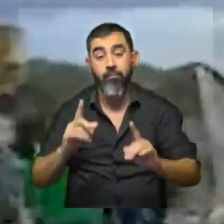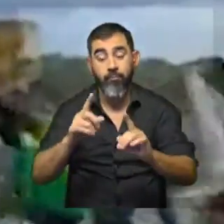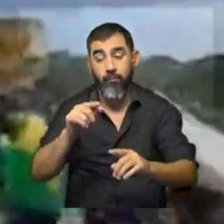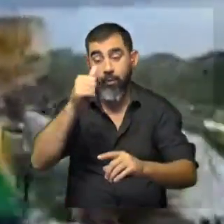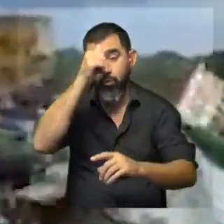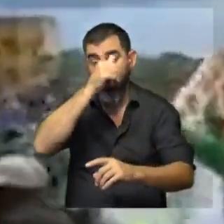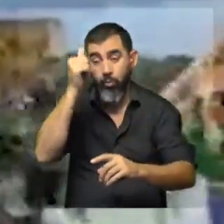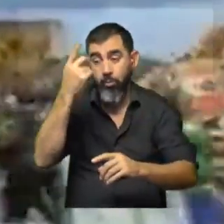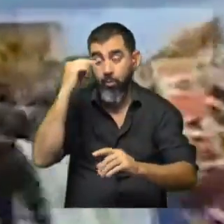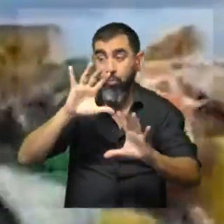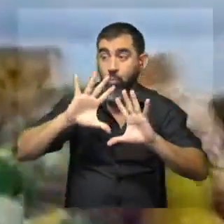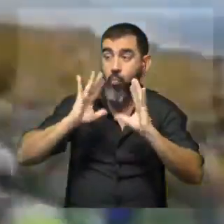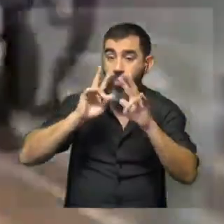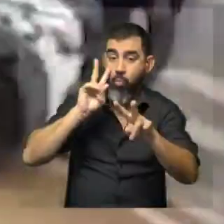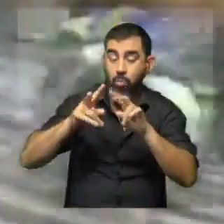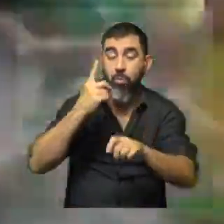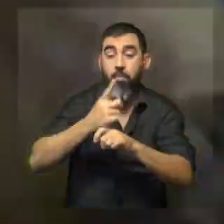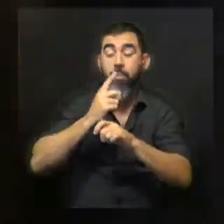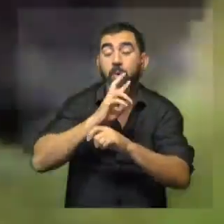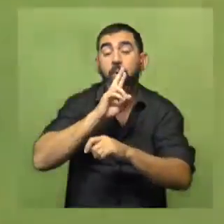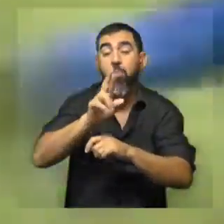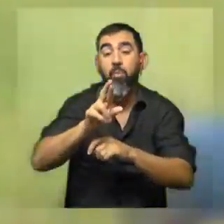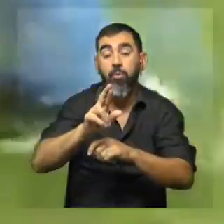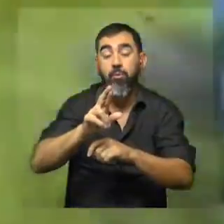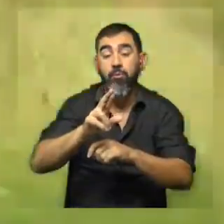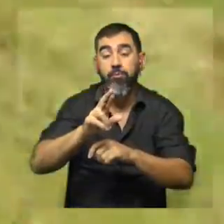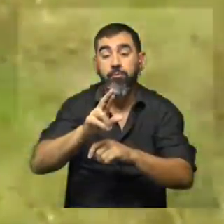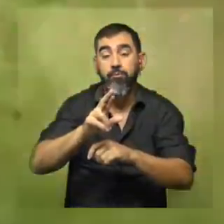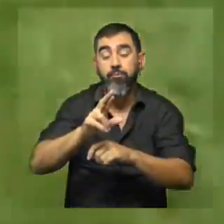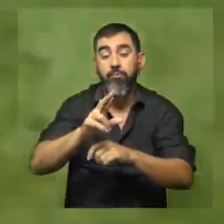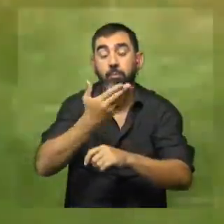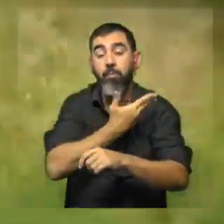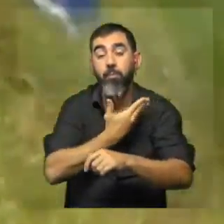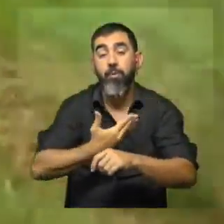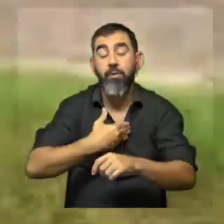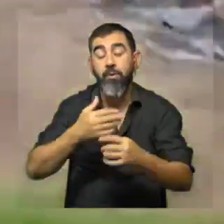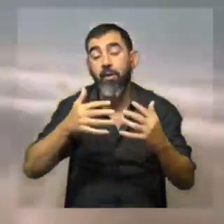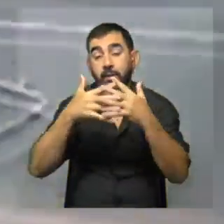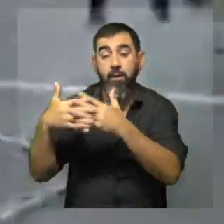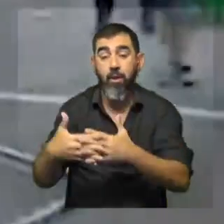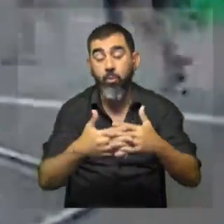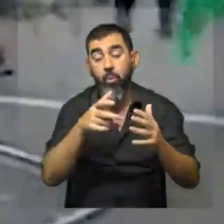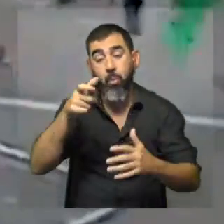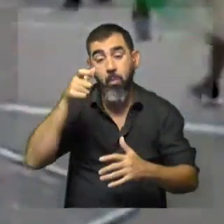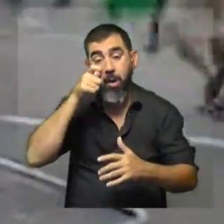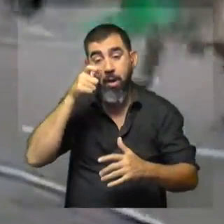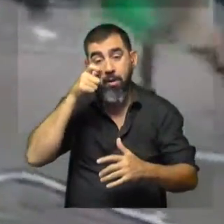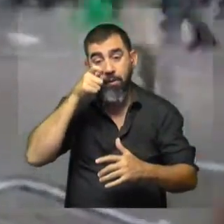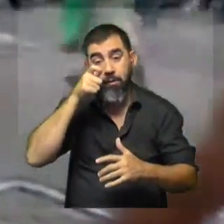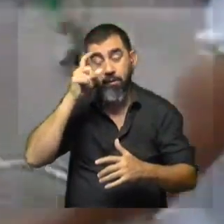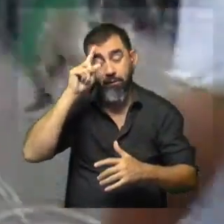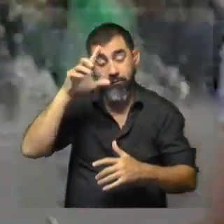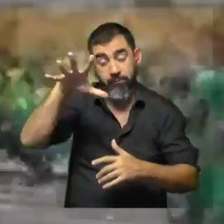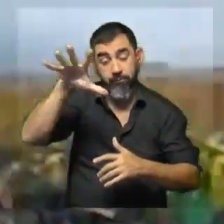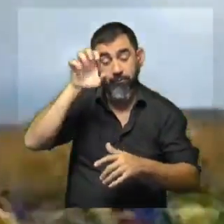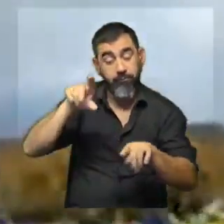este domingo del Mundo, que uno de los primeros que respondió, y de eso también vamos a estar hablando, es el presidente Joe Biden, ¿no? Seguramente recordando,